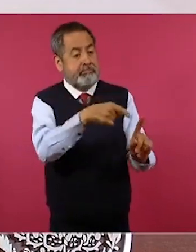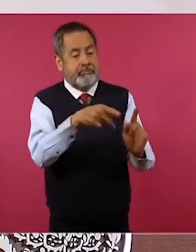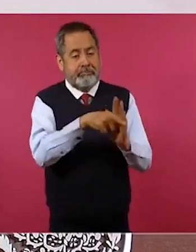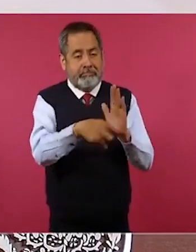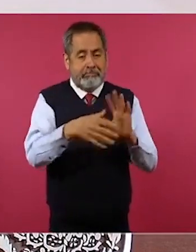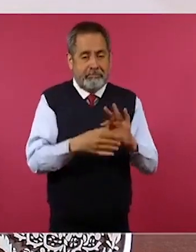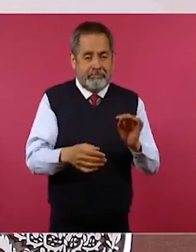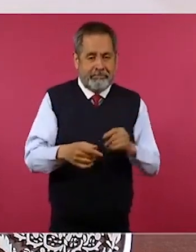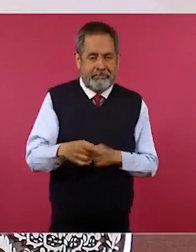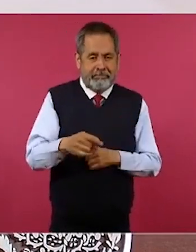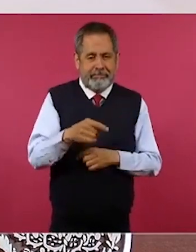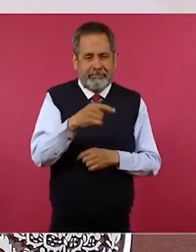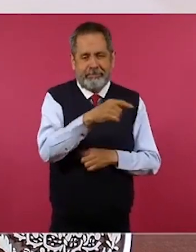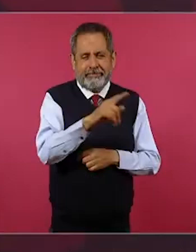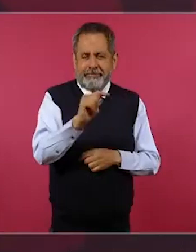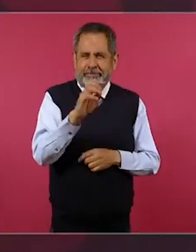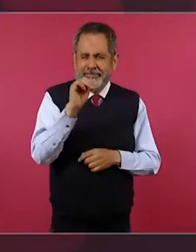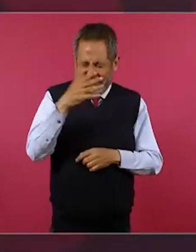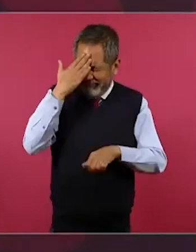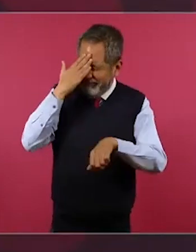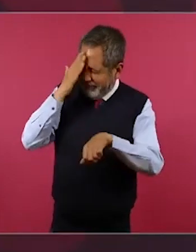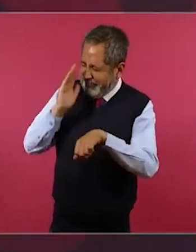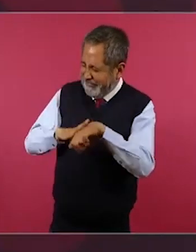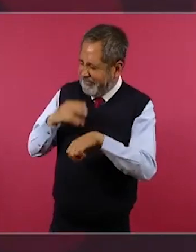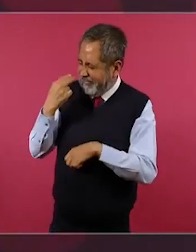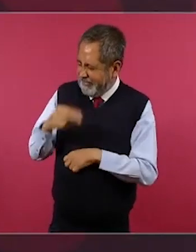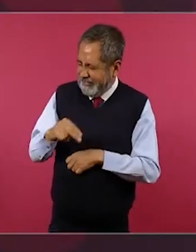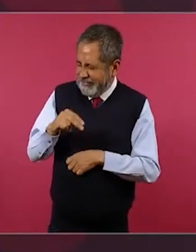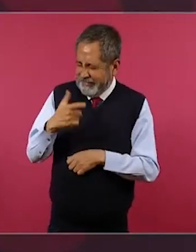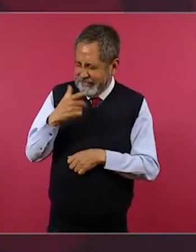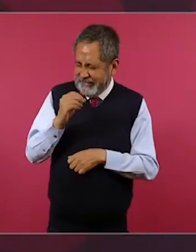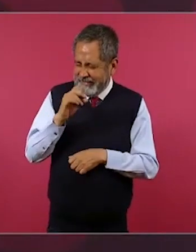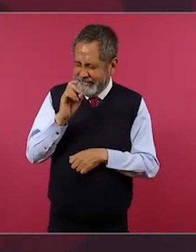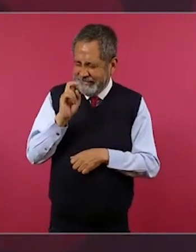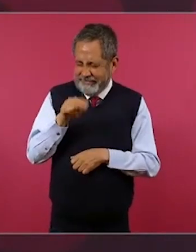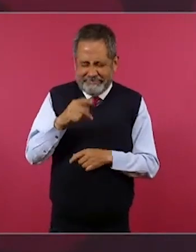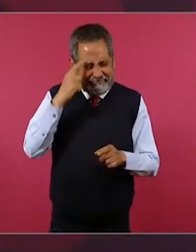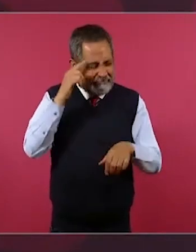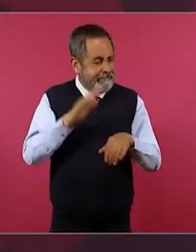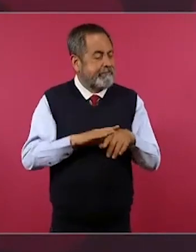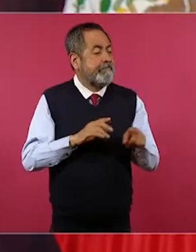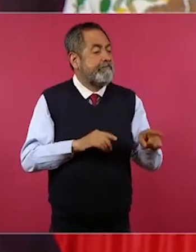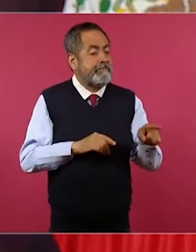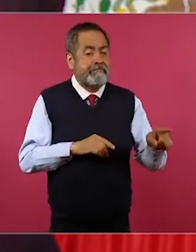Tim Golden, ya me aprendí bien su nombre,